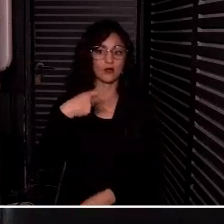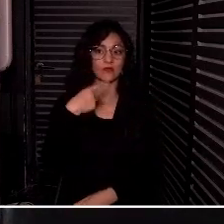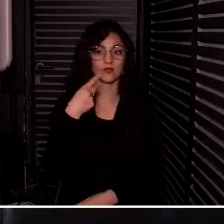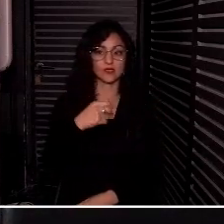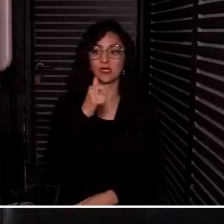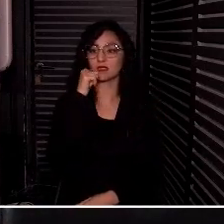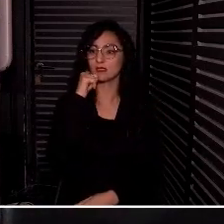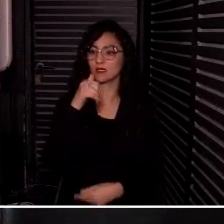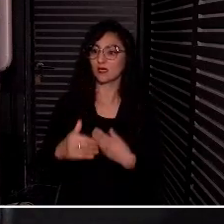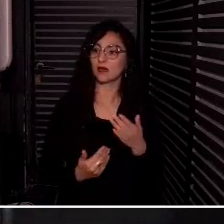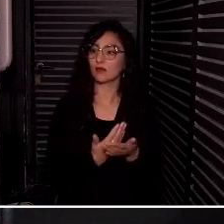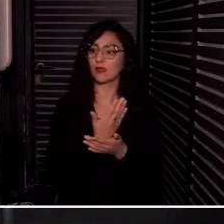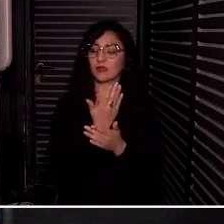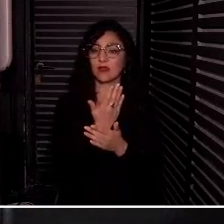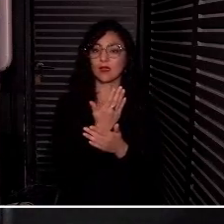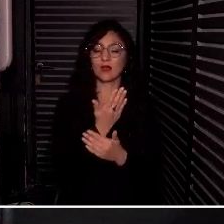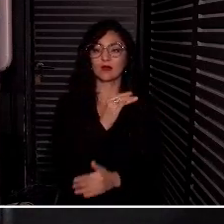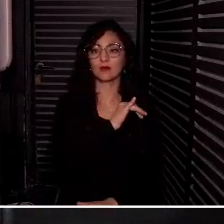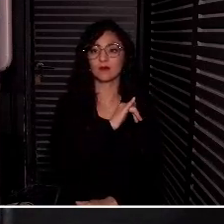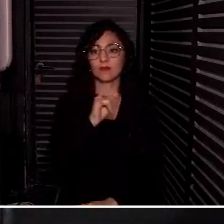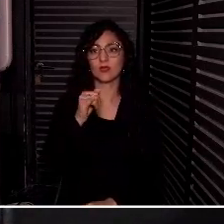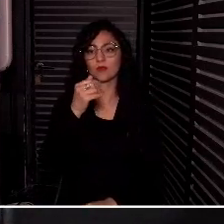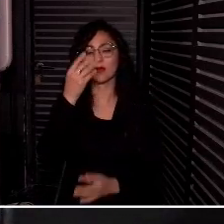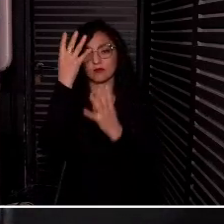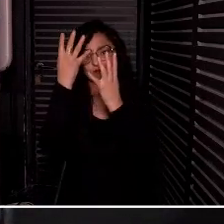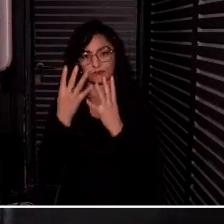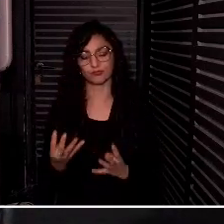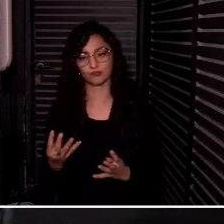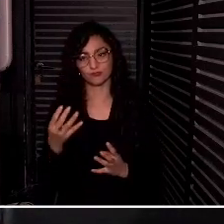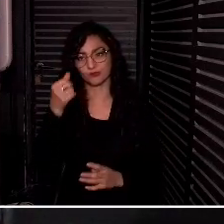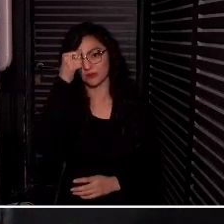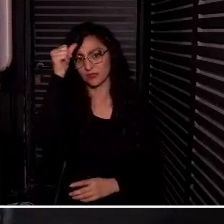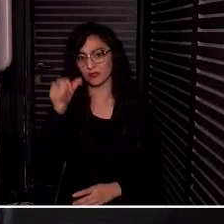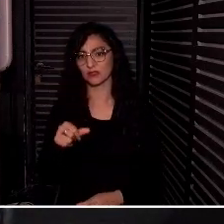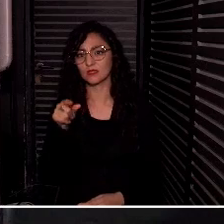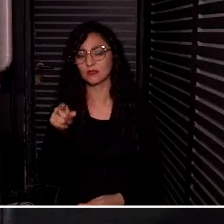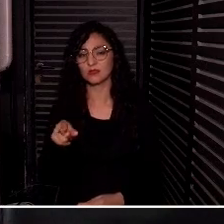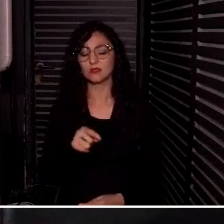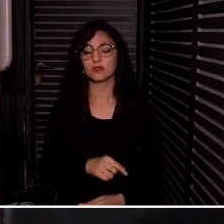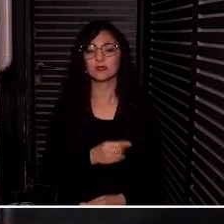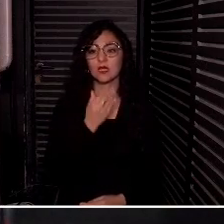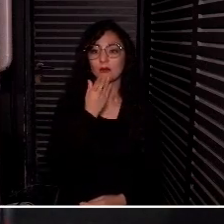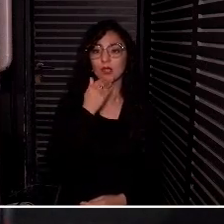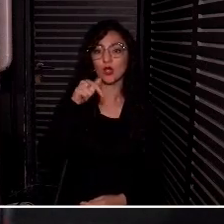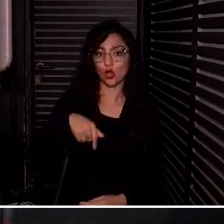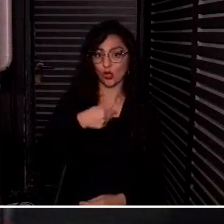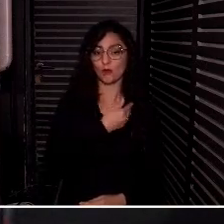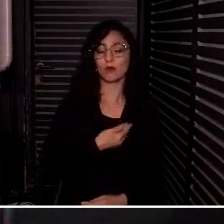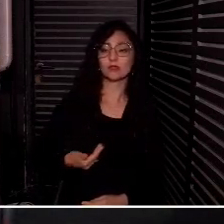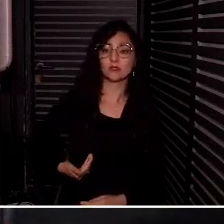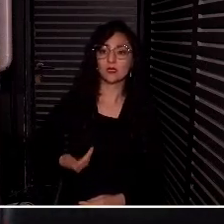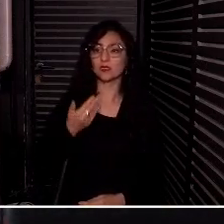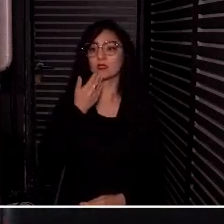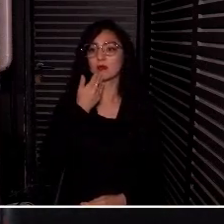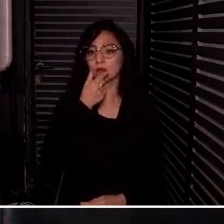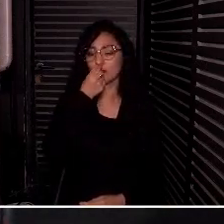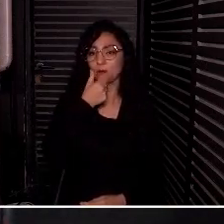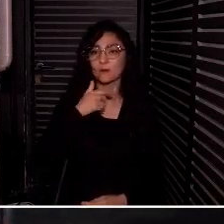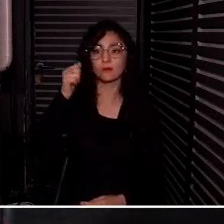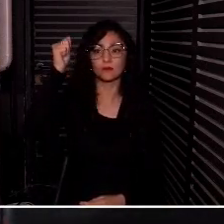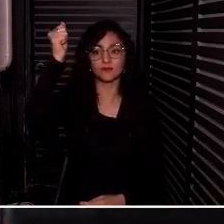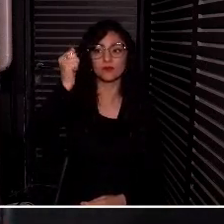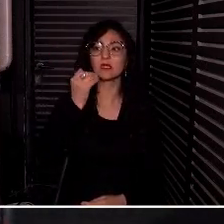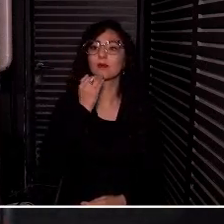y ayer después de su ingreso a prisión preventiva de hecho el presidente de la república salió hoy día y el gran tema es porque el